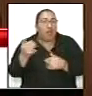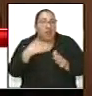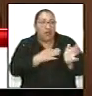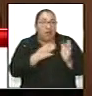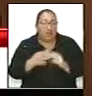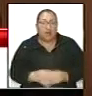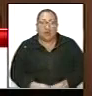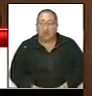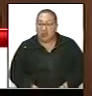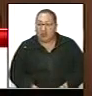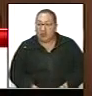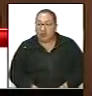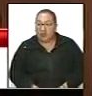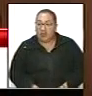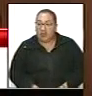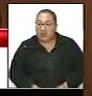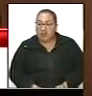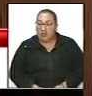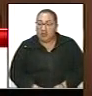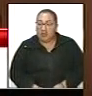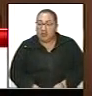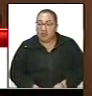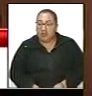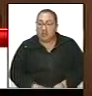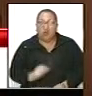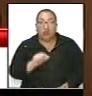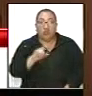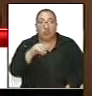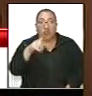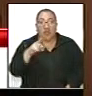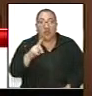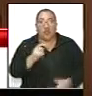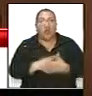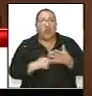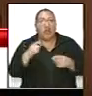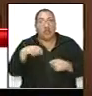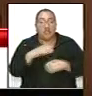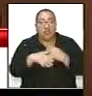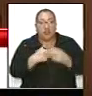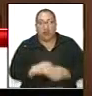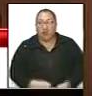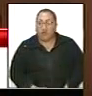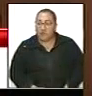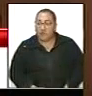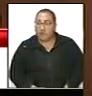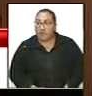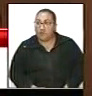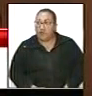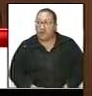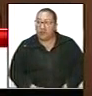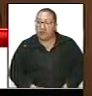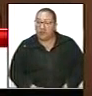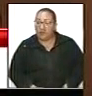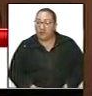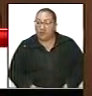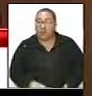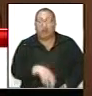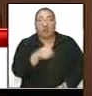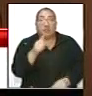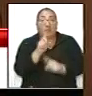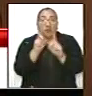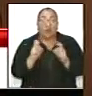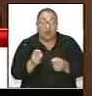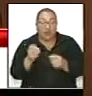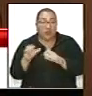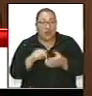de SUNEDU referido a lo que el mercado necesita? ¿No? Por otro, la otra pregunta que